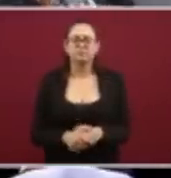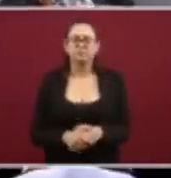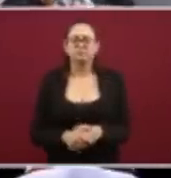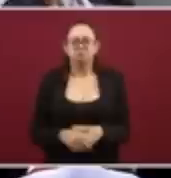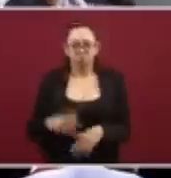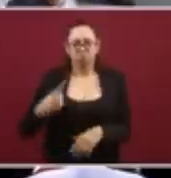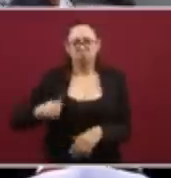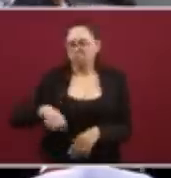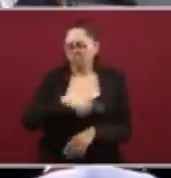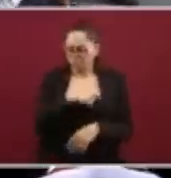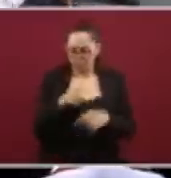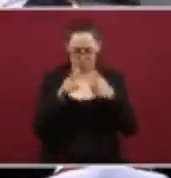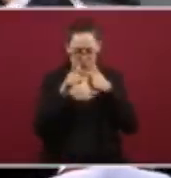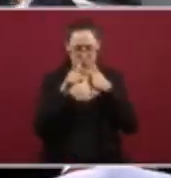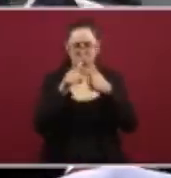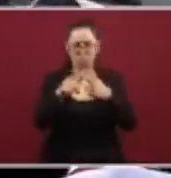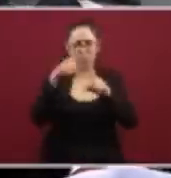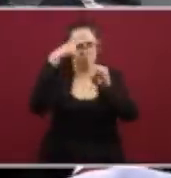optimistas